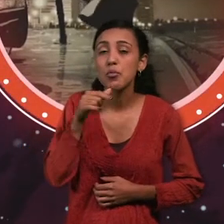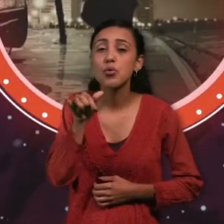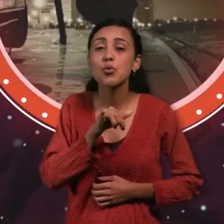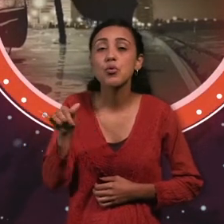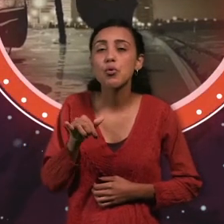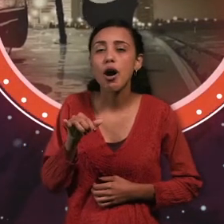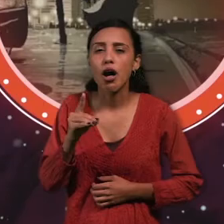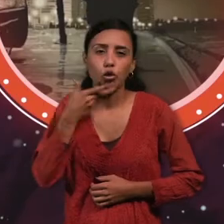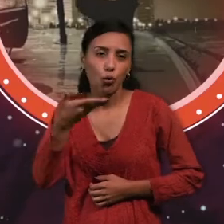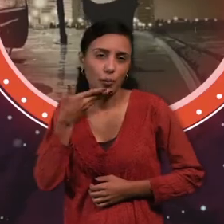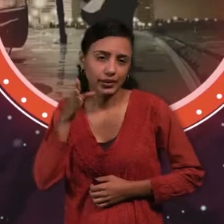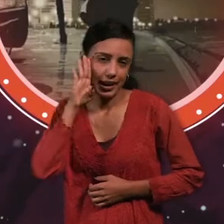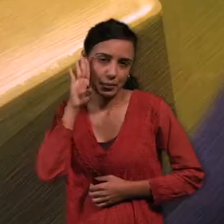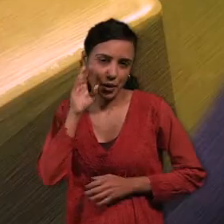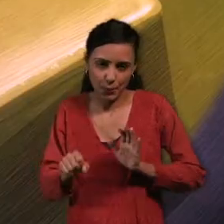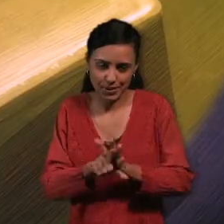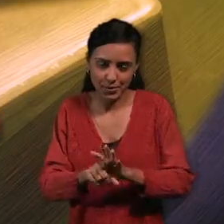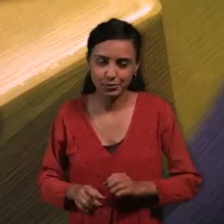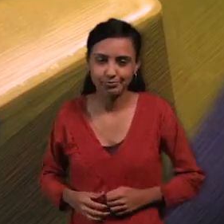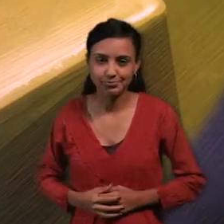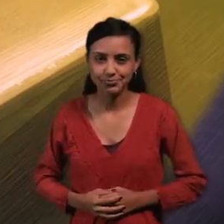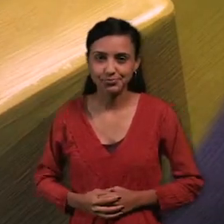documental animado. ¡Comenzamos!